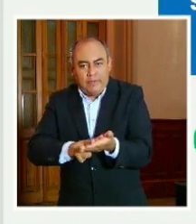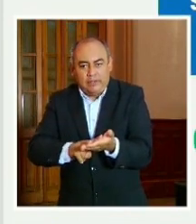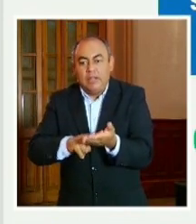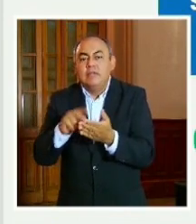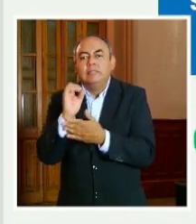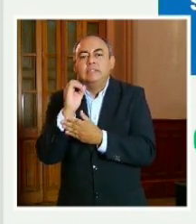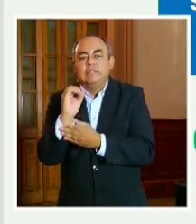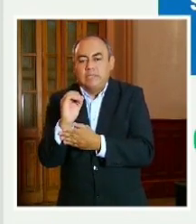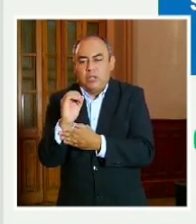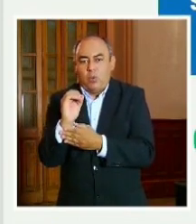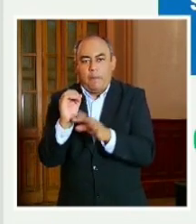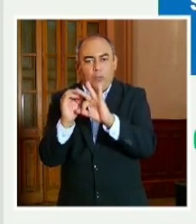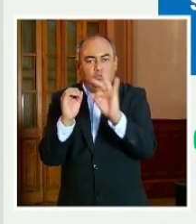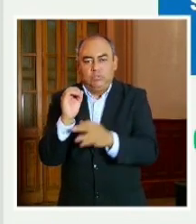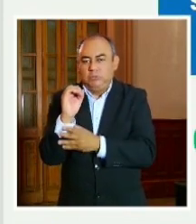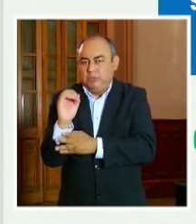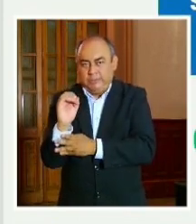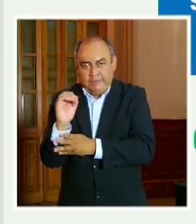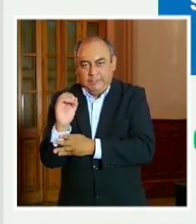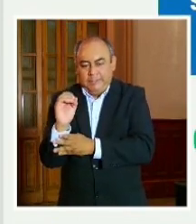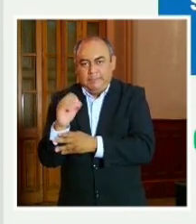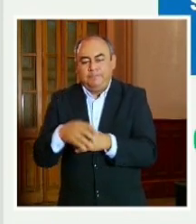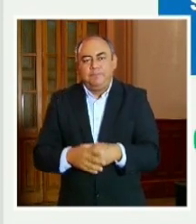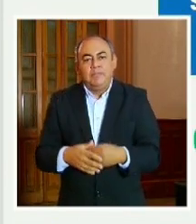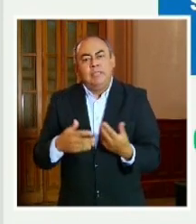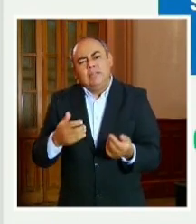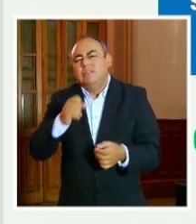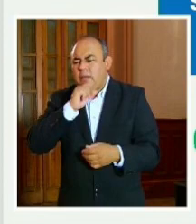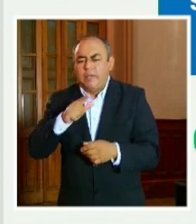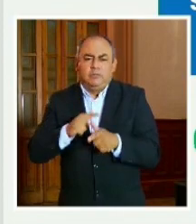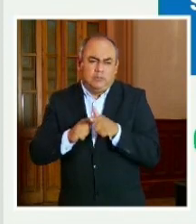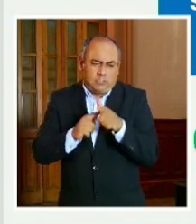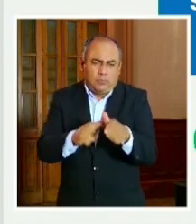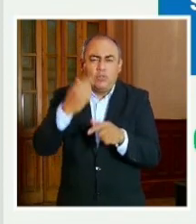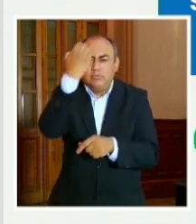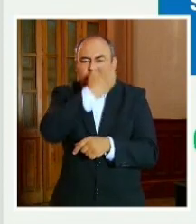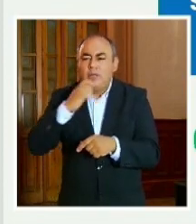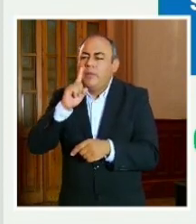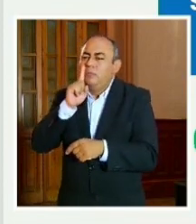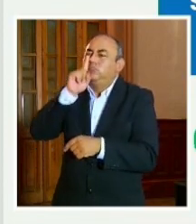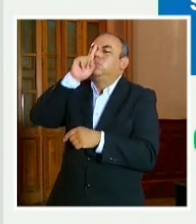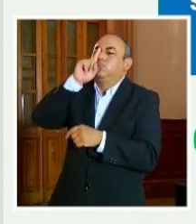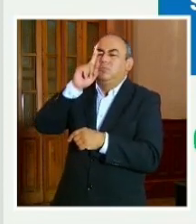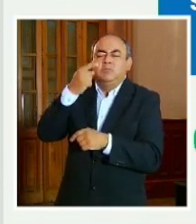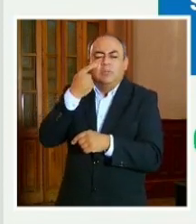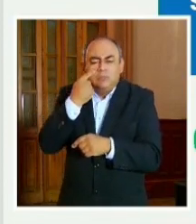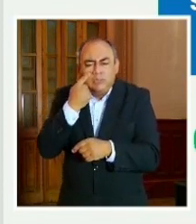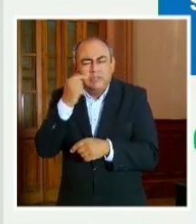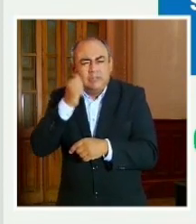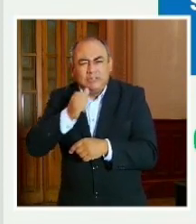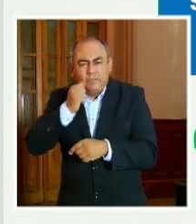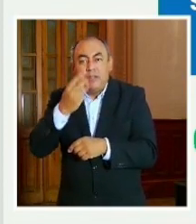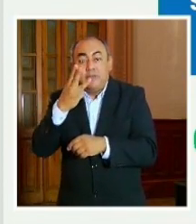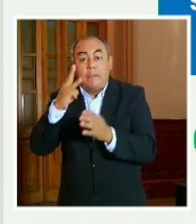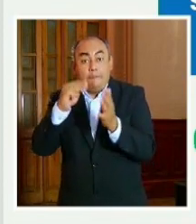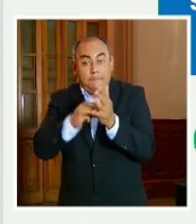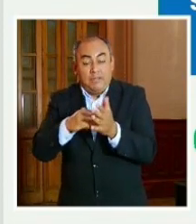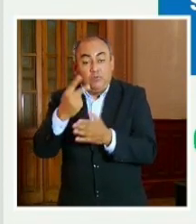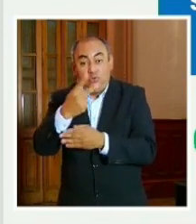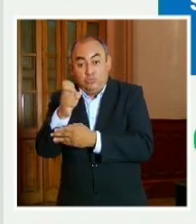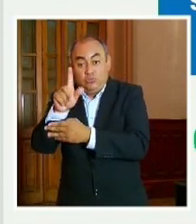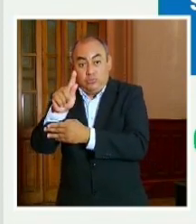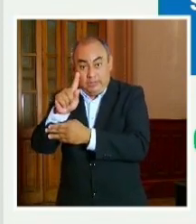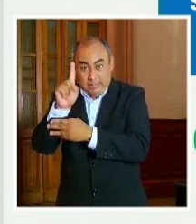0%, y seguimos haciendo muchas pruebas. Tenemos un promedio diario de